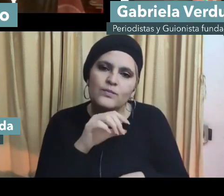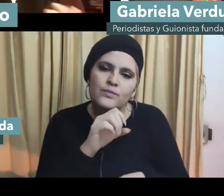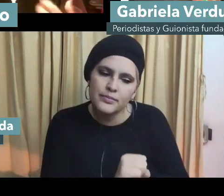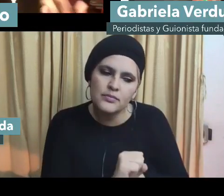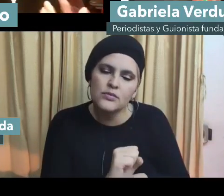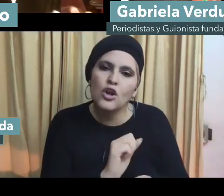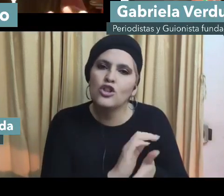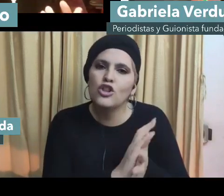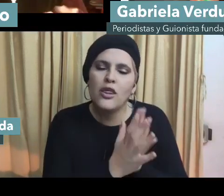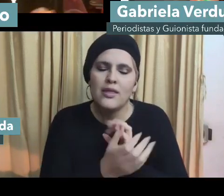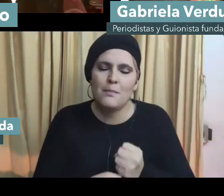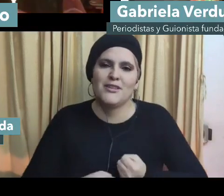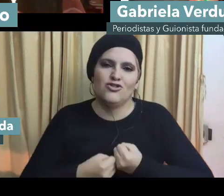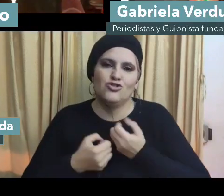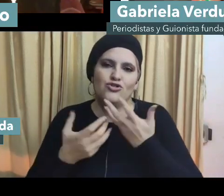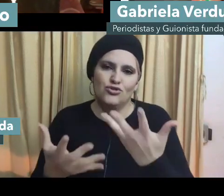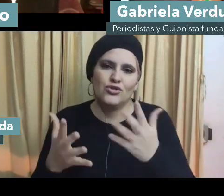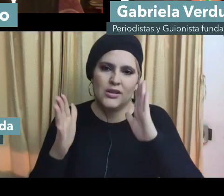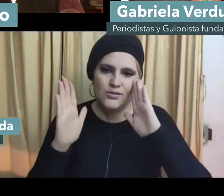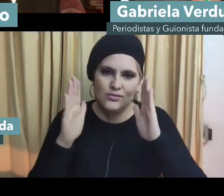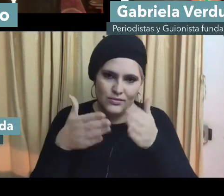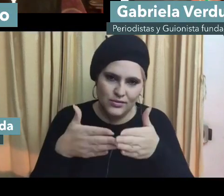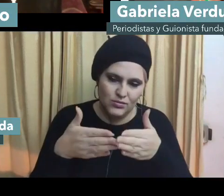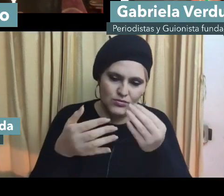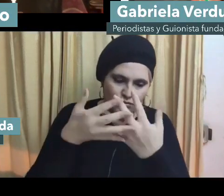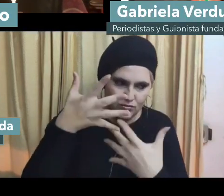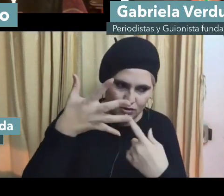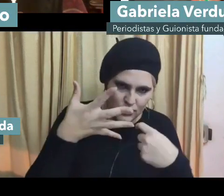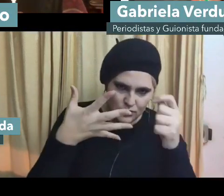expresión de la sintomatología.